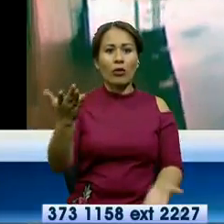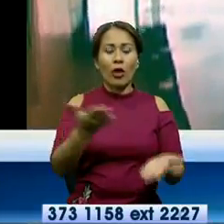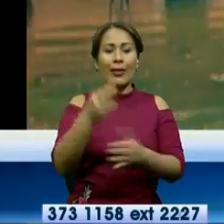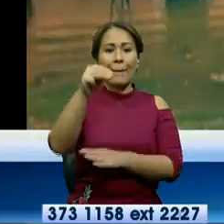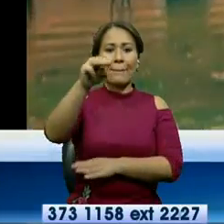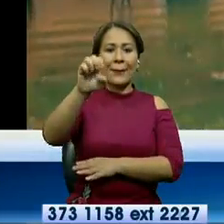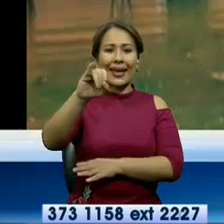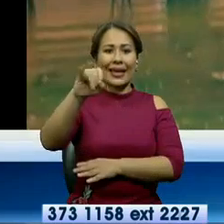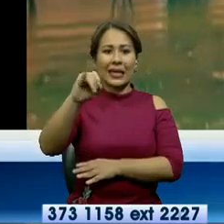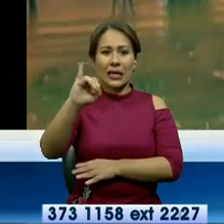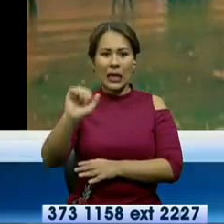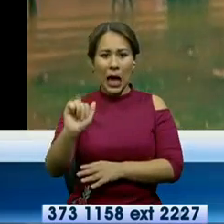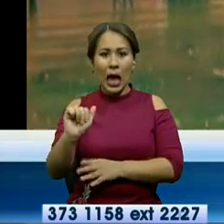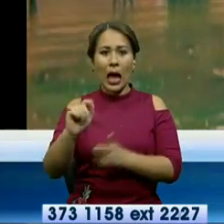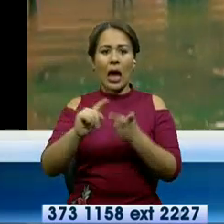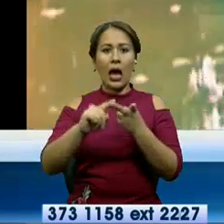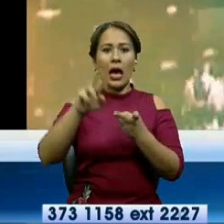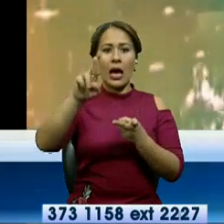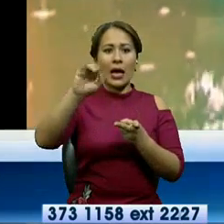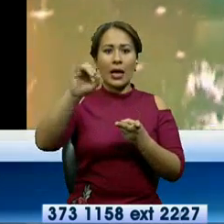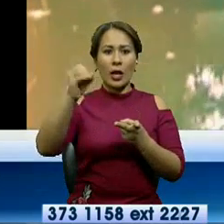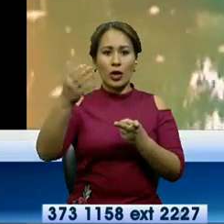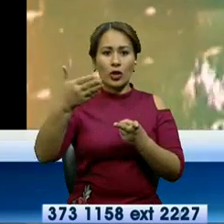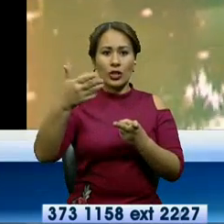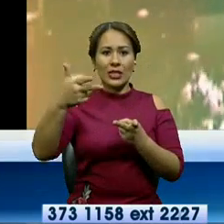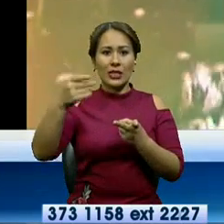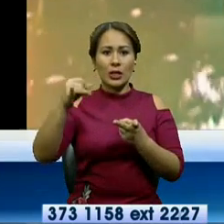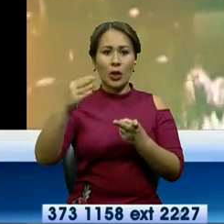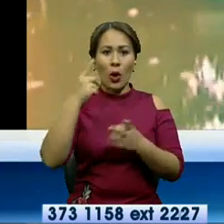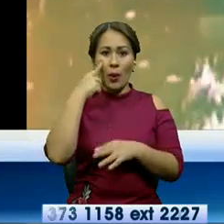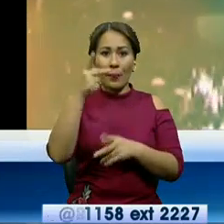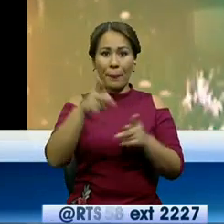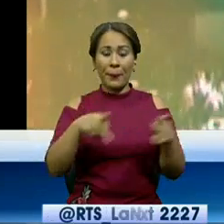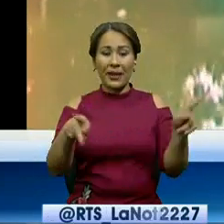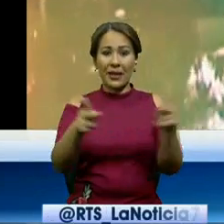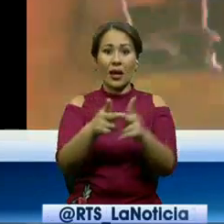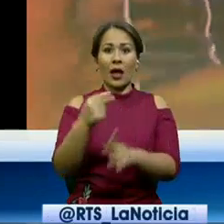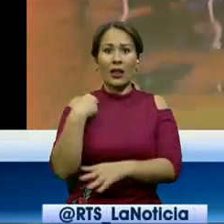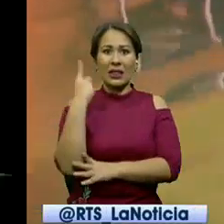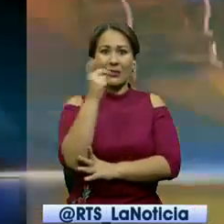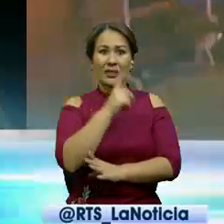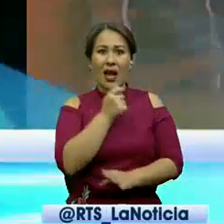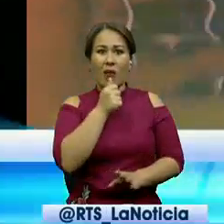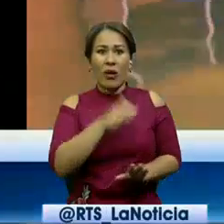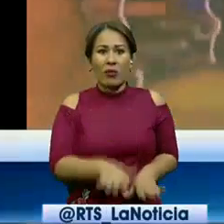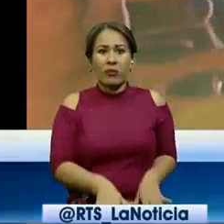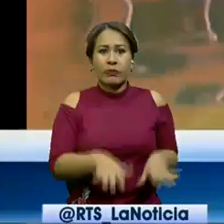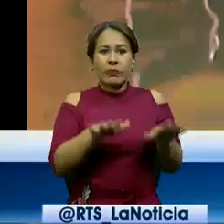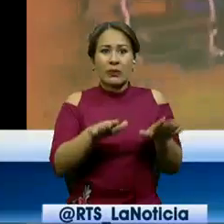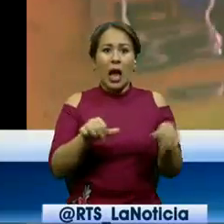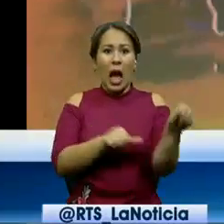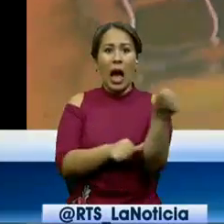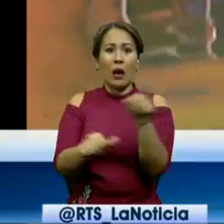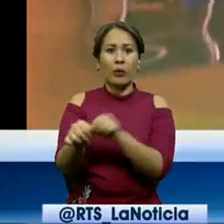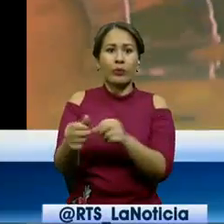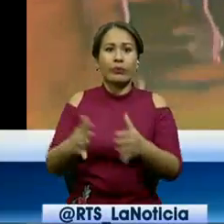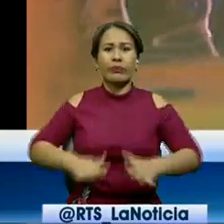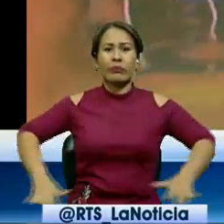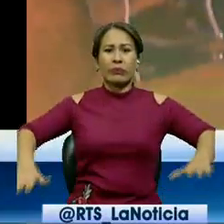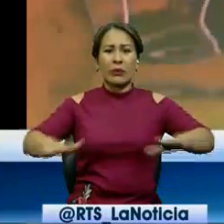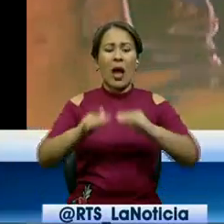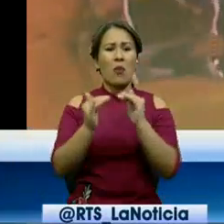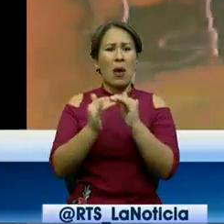Chico, las escuelas lucen así. Los patios se encuentran intransitables y los salones de clases convertidos